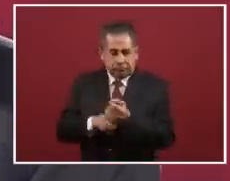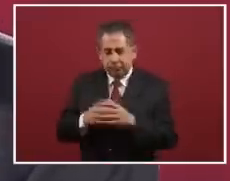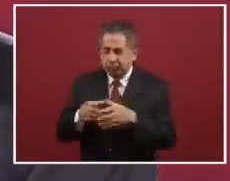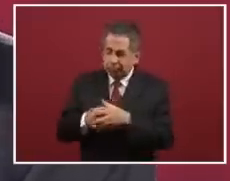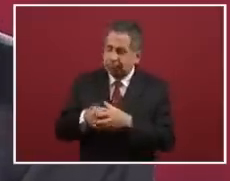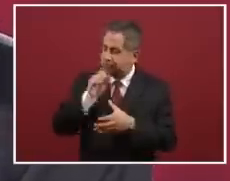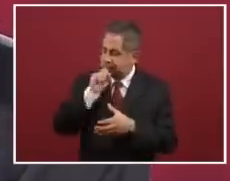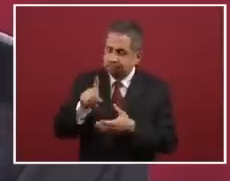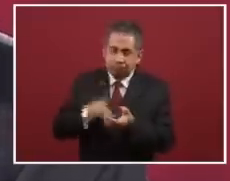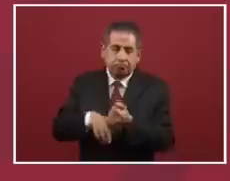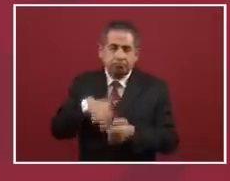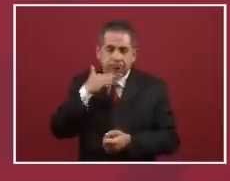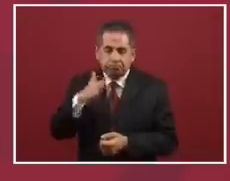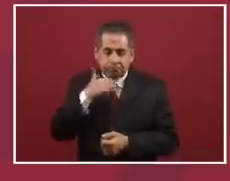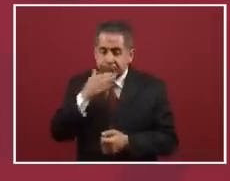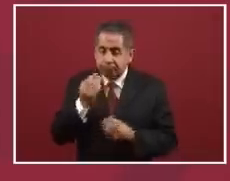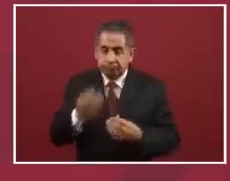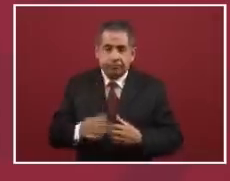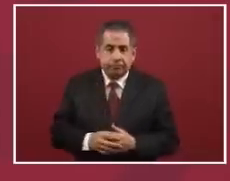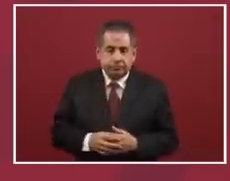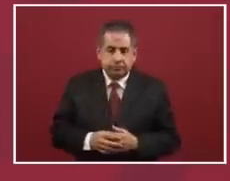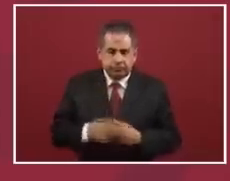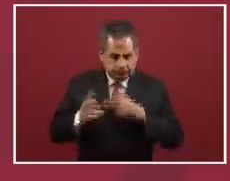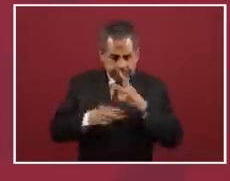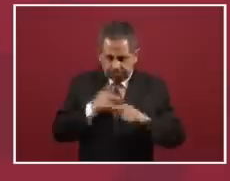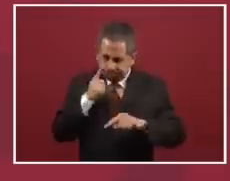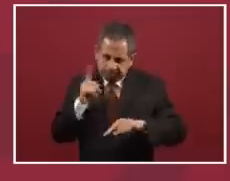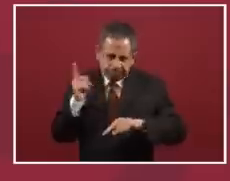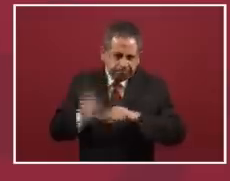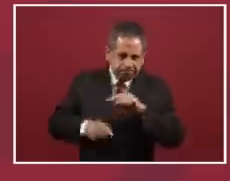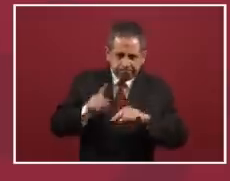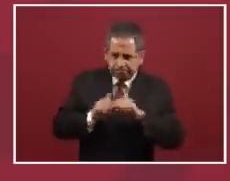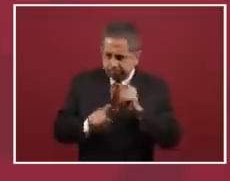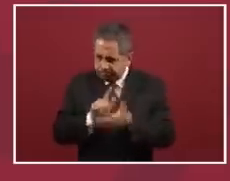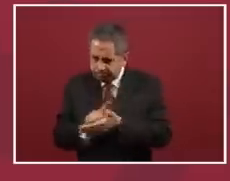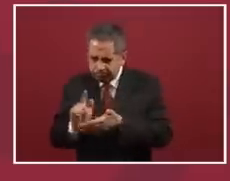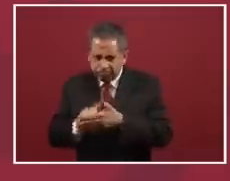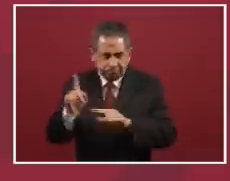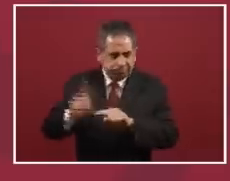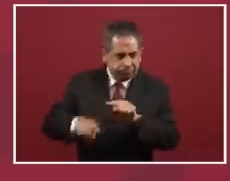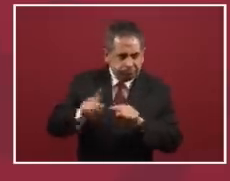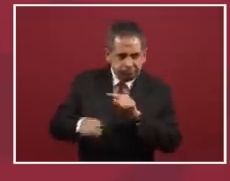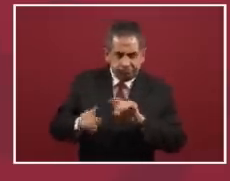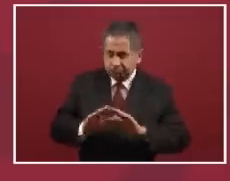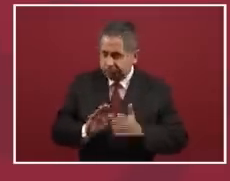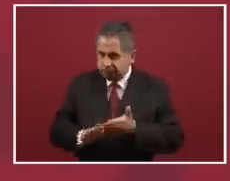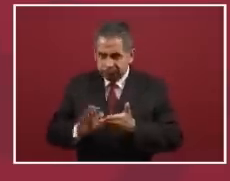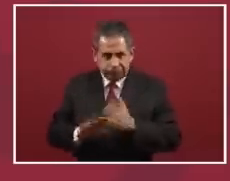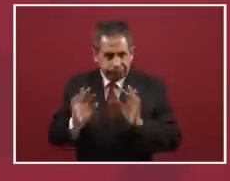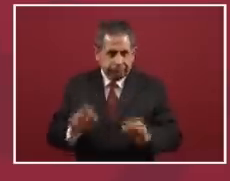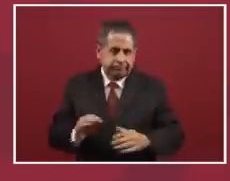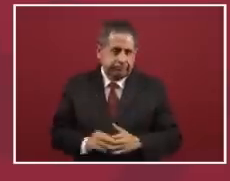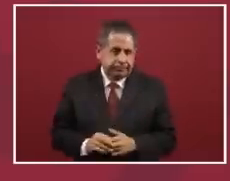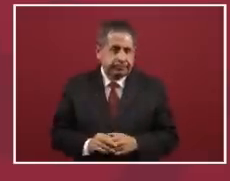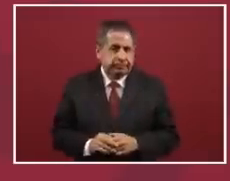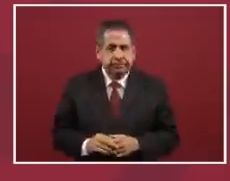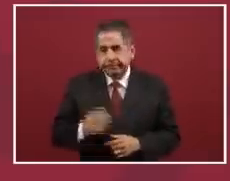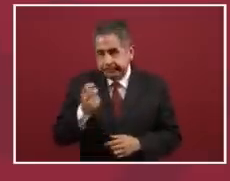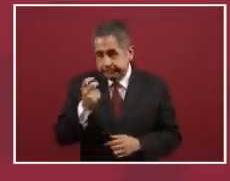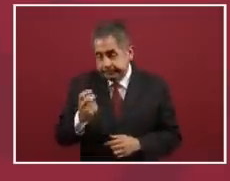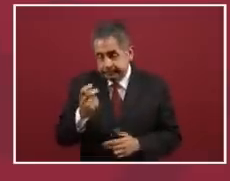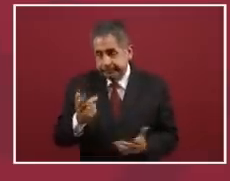de Migración y lo estamos limpiando. Por eso